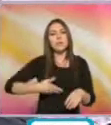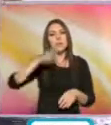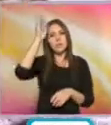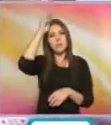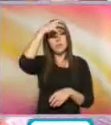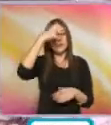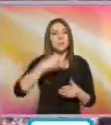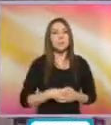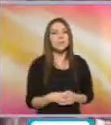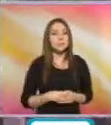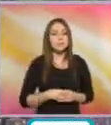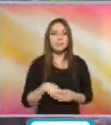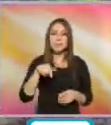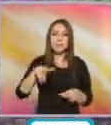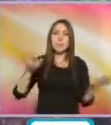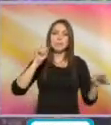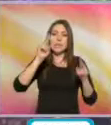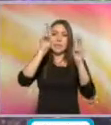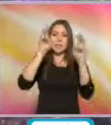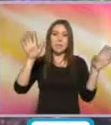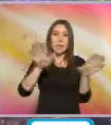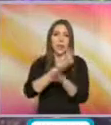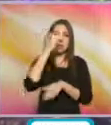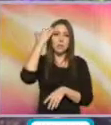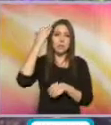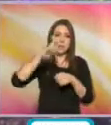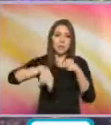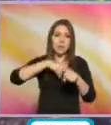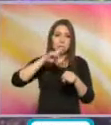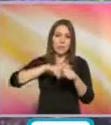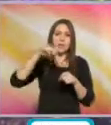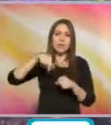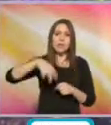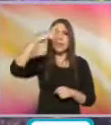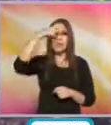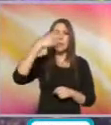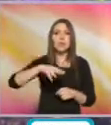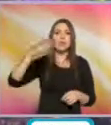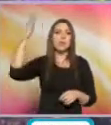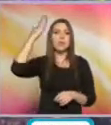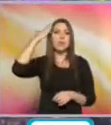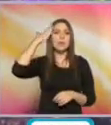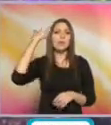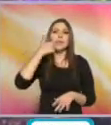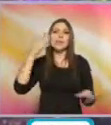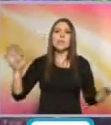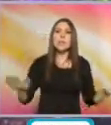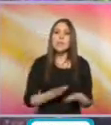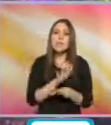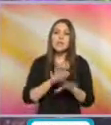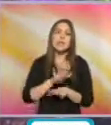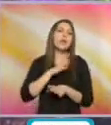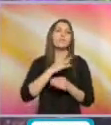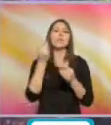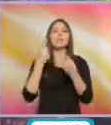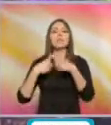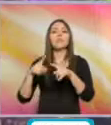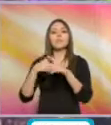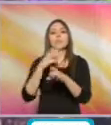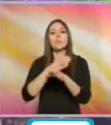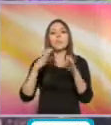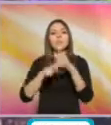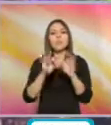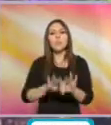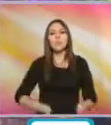cambio climático, bueno, México ha sido pues un líder en la lucha contra el cambio climático, Claro. ha adoptado medidas importantes para